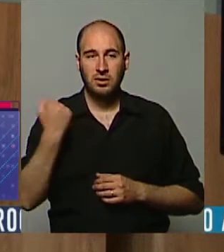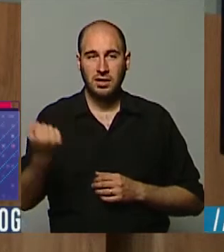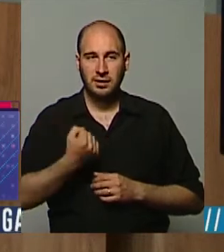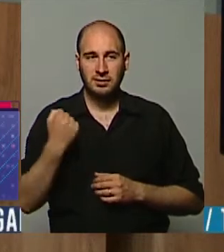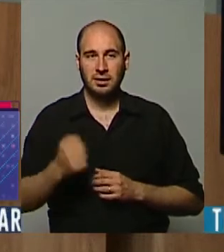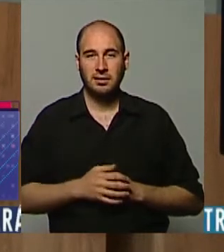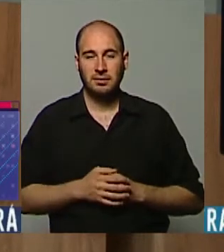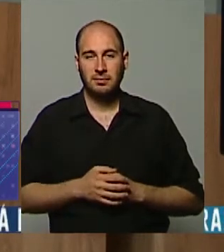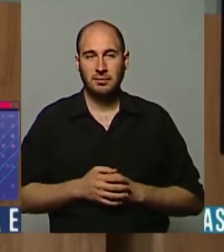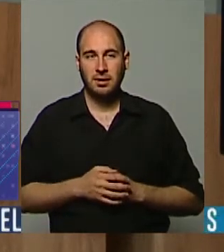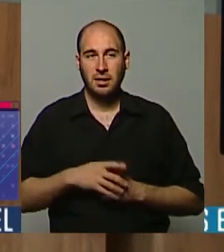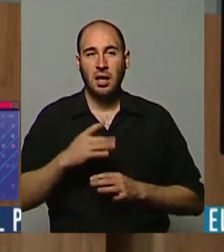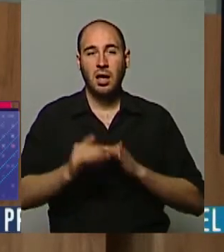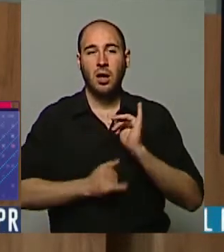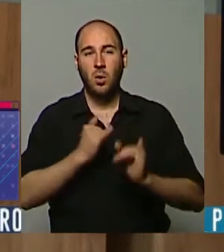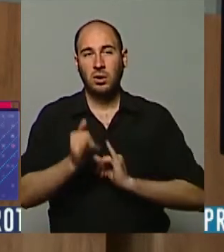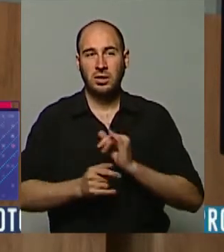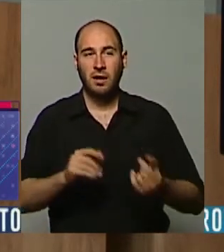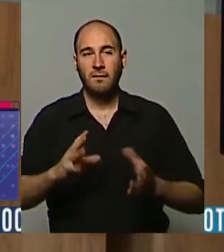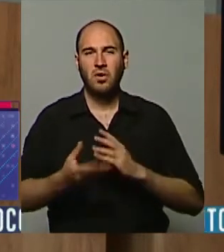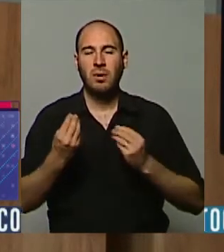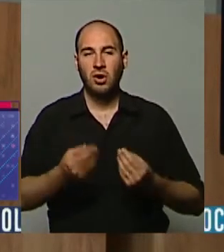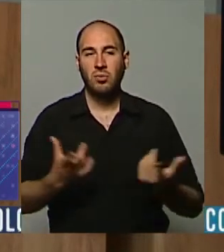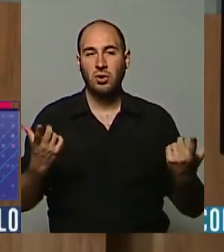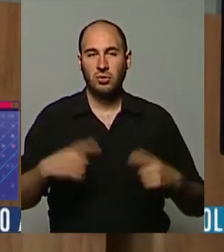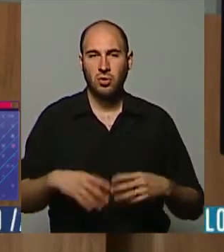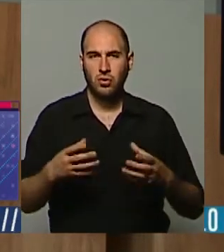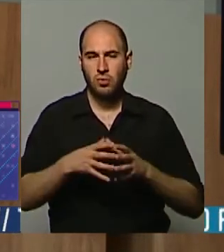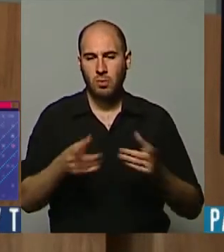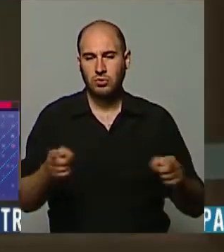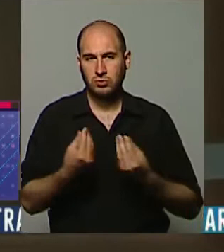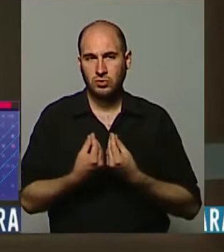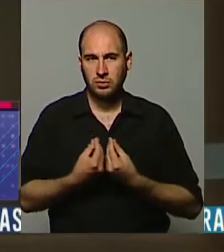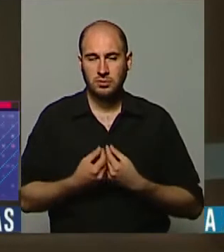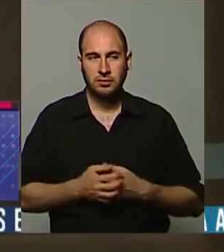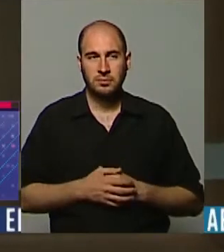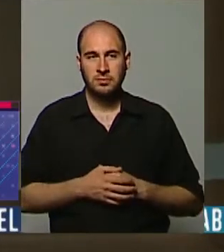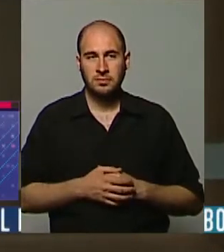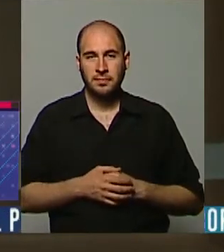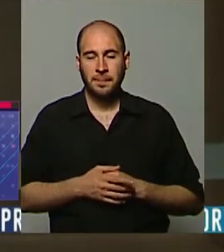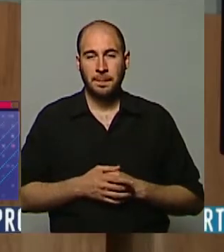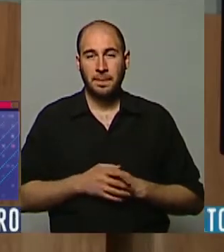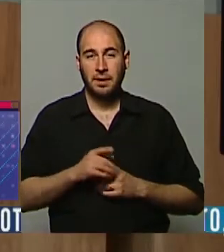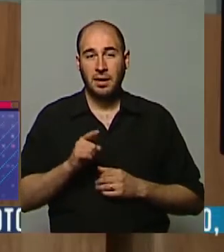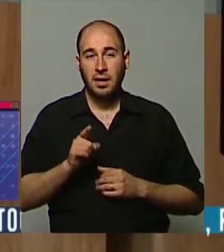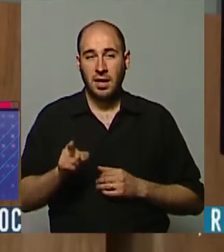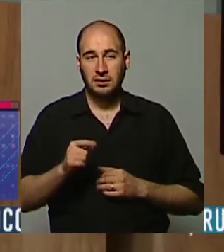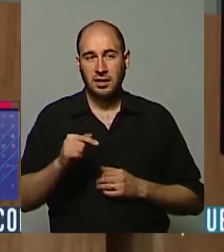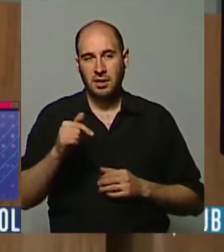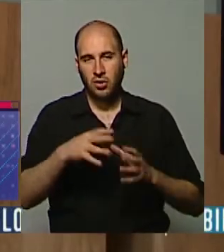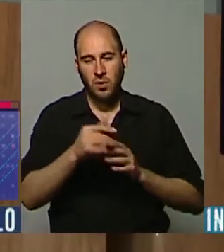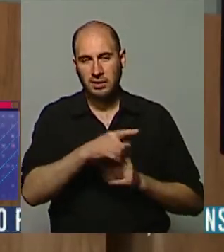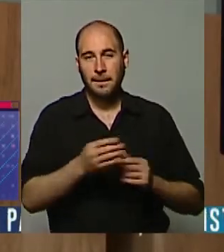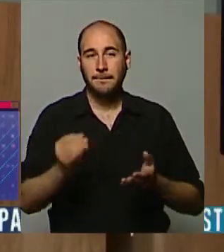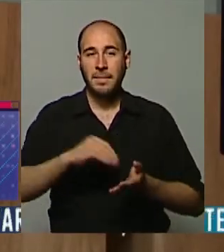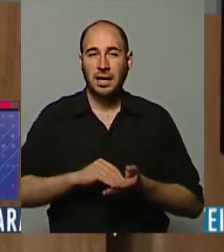de mencionar de cómo se han reunido varias bandas. Sí. Ya que además de Mötley Crüe, también